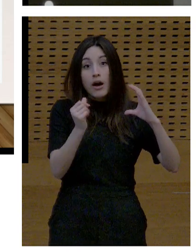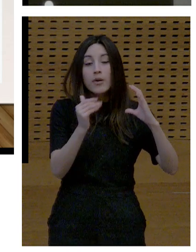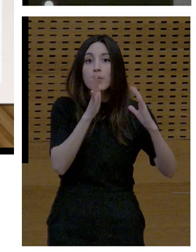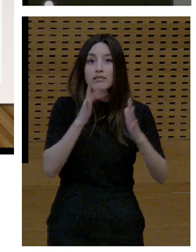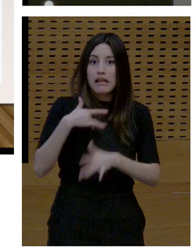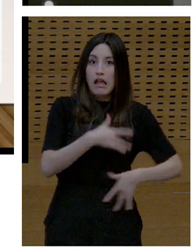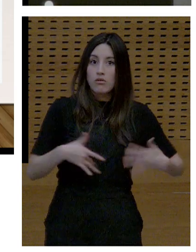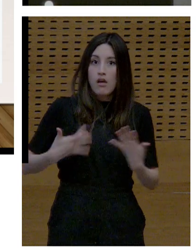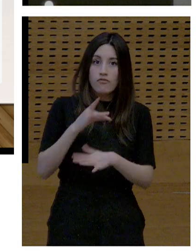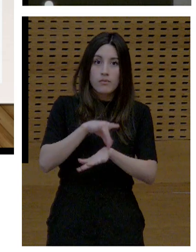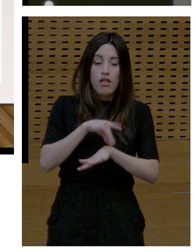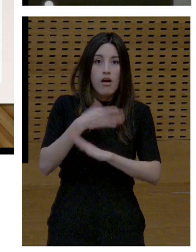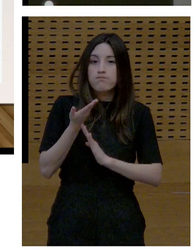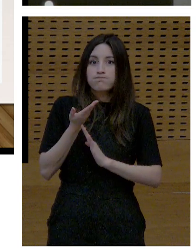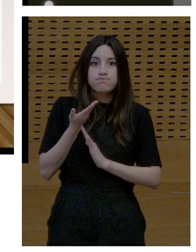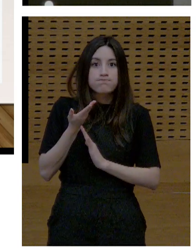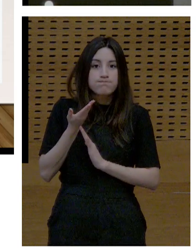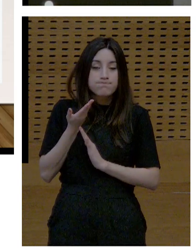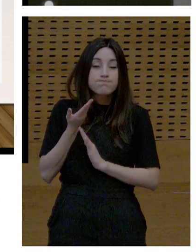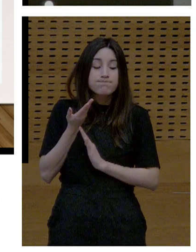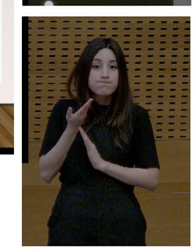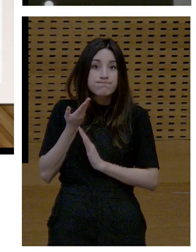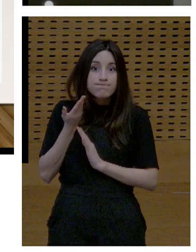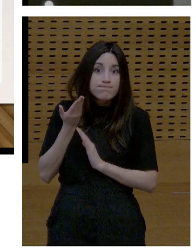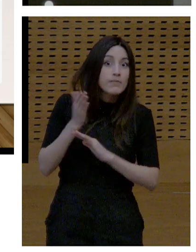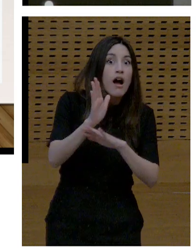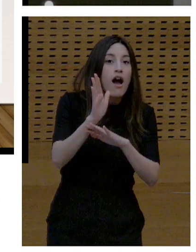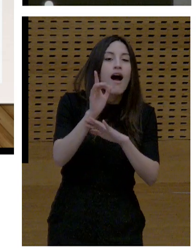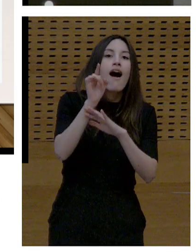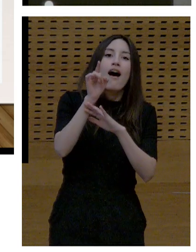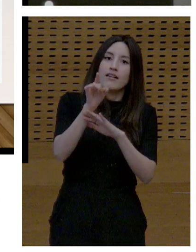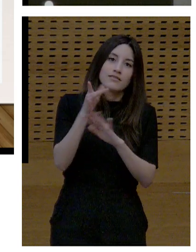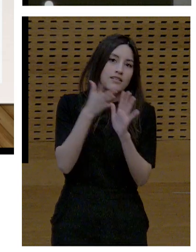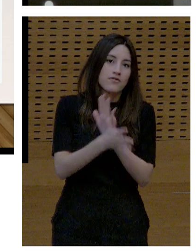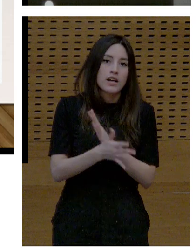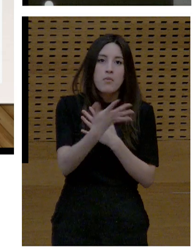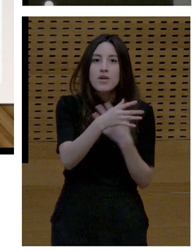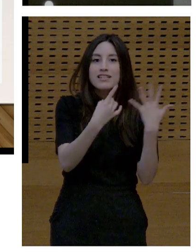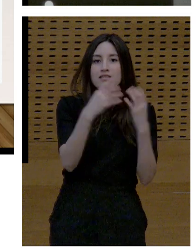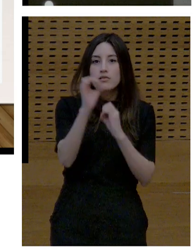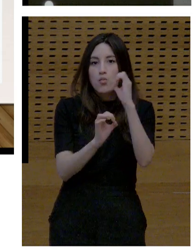aparecen, se han perdido ya más de un 60% de las neuronas.